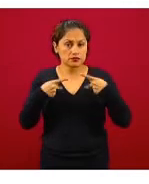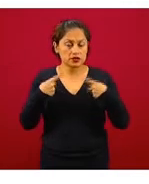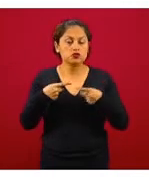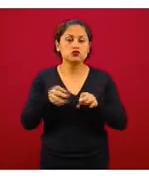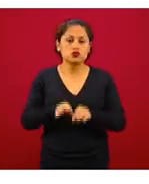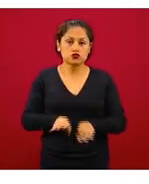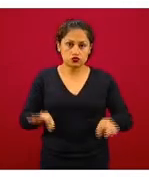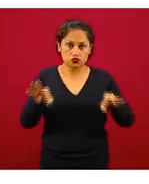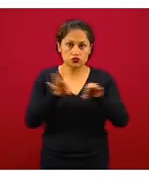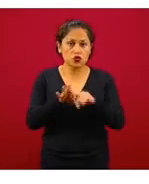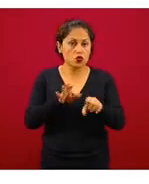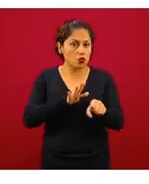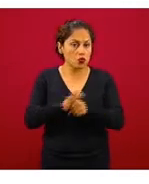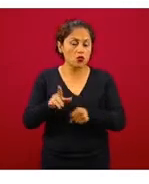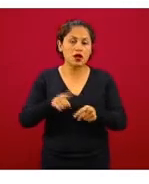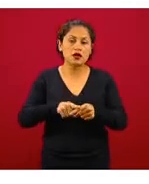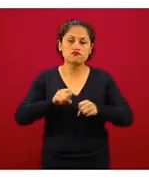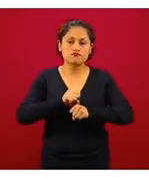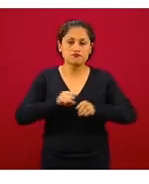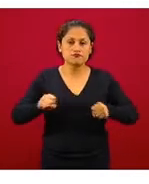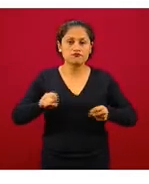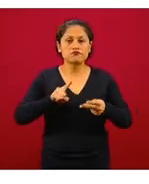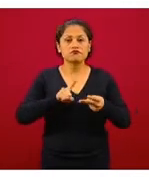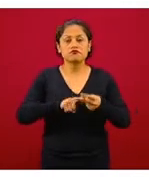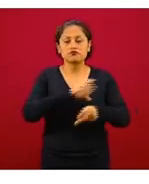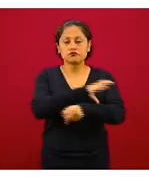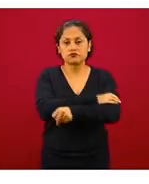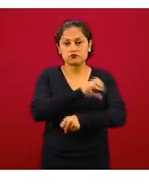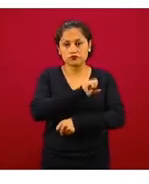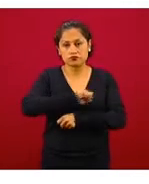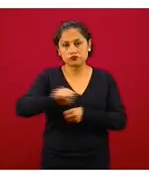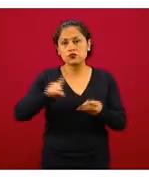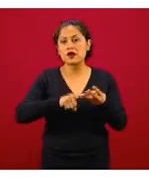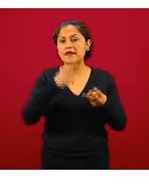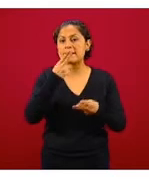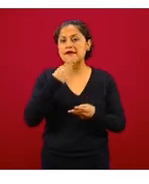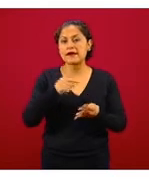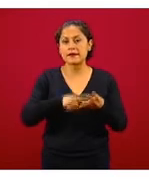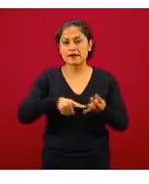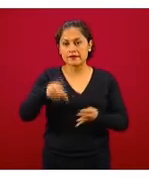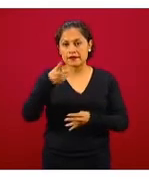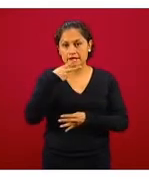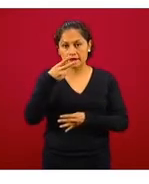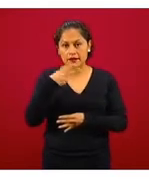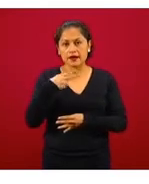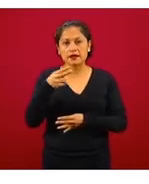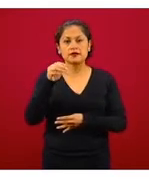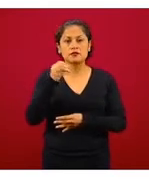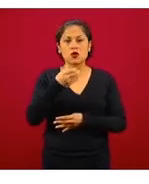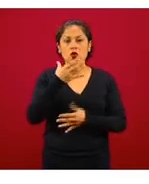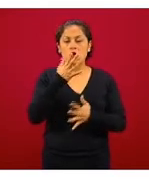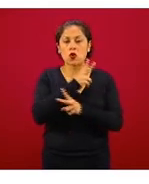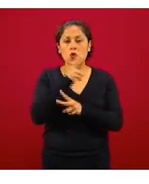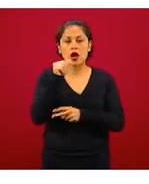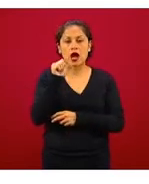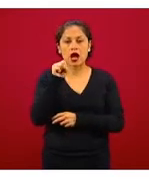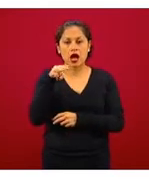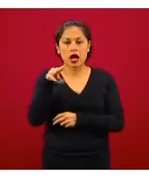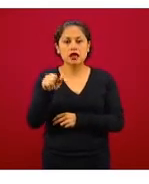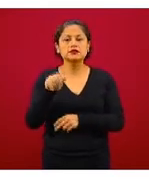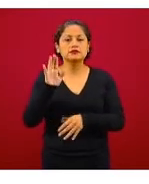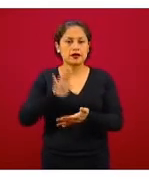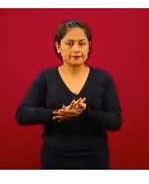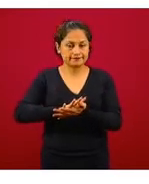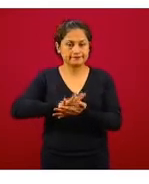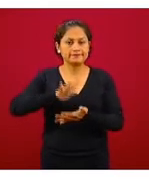disease that requires obesidad, hospitalization. hipertensión, diabetes, tabaquismo. Asma aparece con mayor The risk frecuencia que en los conditions, casos en these are general